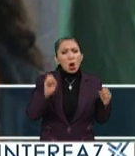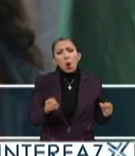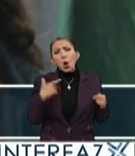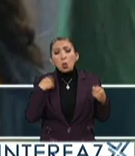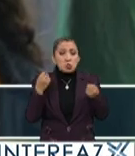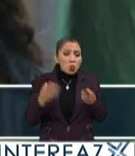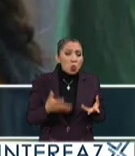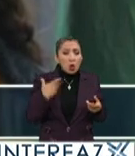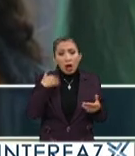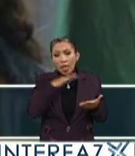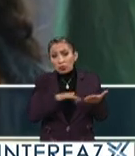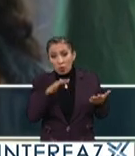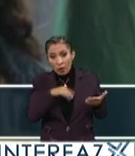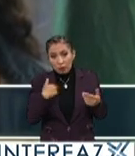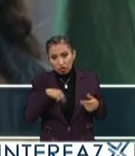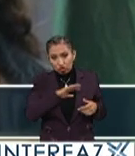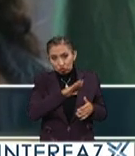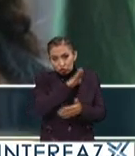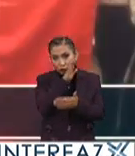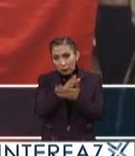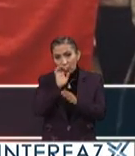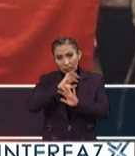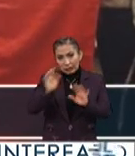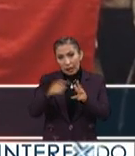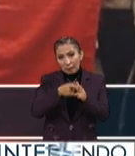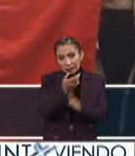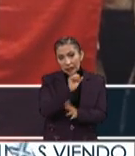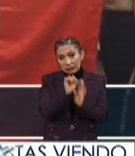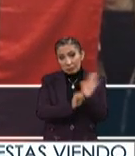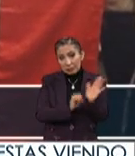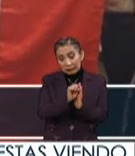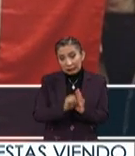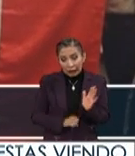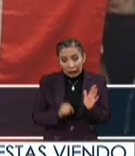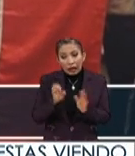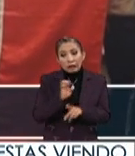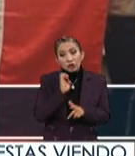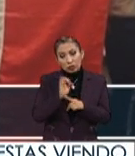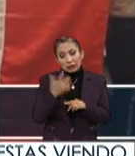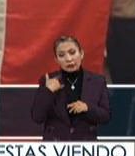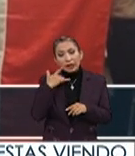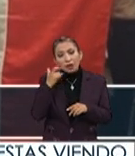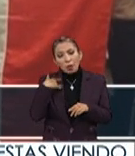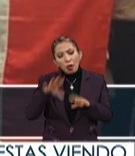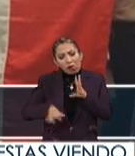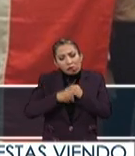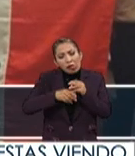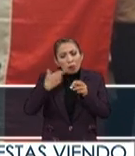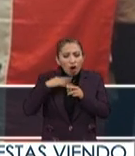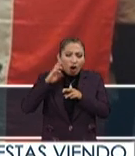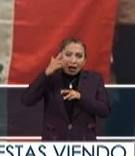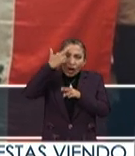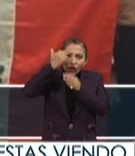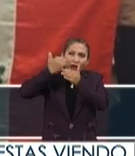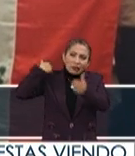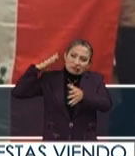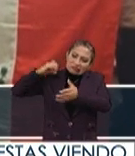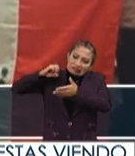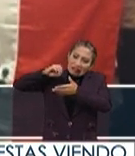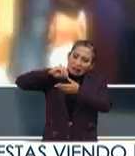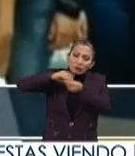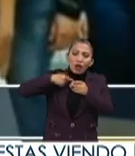nos brindaban pues lecturas porque nosotros entramos cuando ya había empezado el semestre, entonces pues trataron como de recapitular un poco acerca